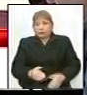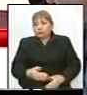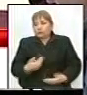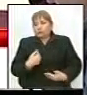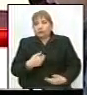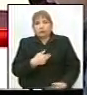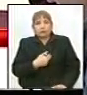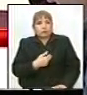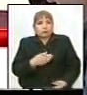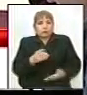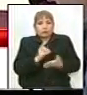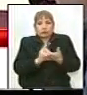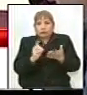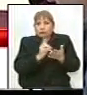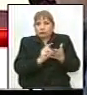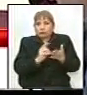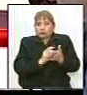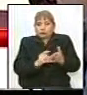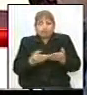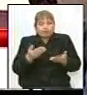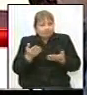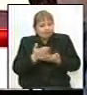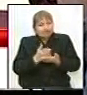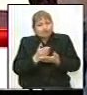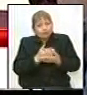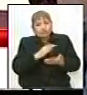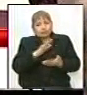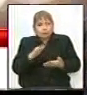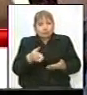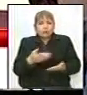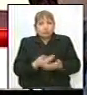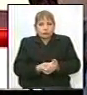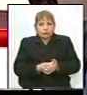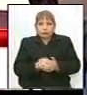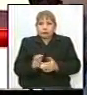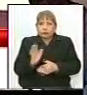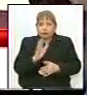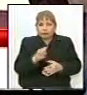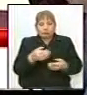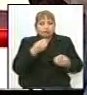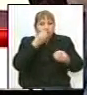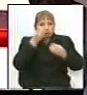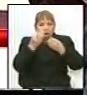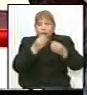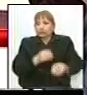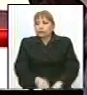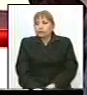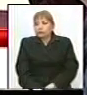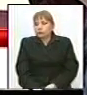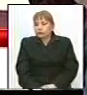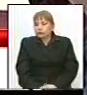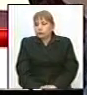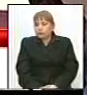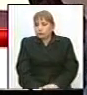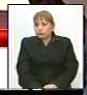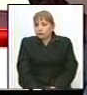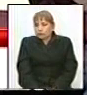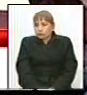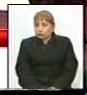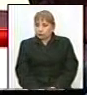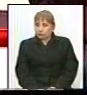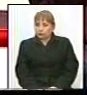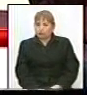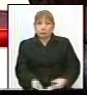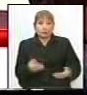sistema democrático. En eso compartimos totalmente sus expresiones. Por otro lado,